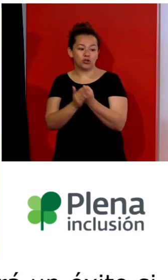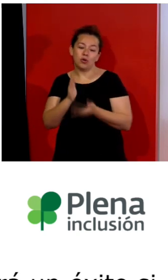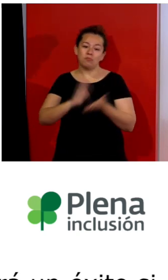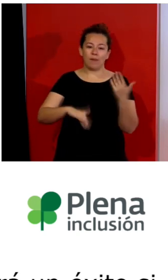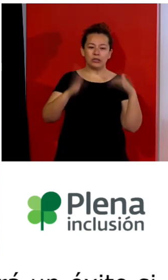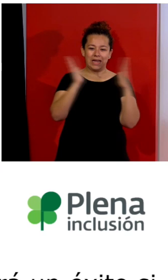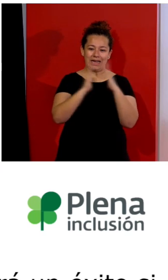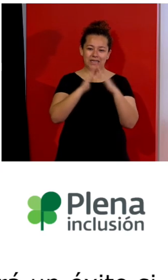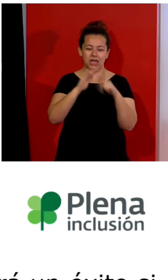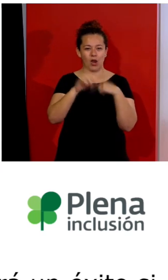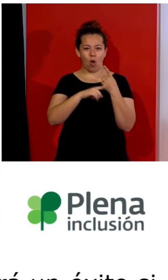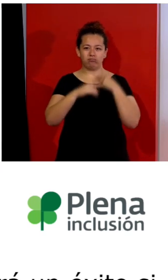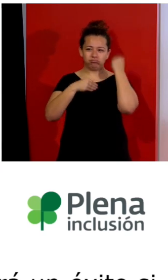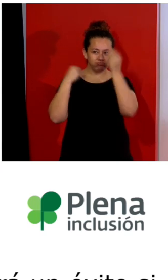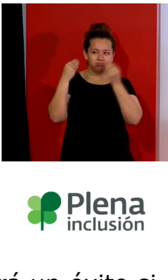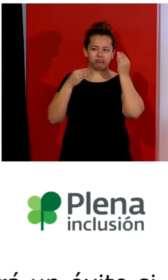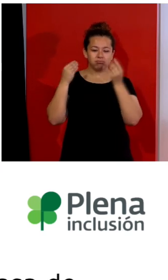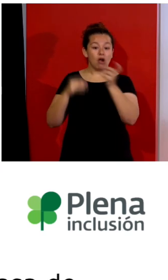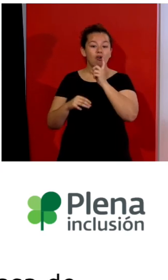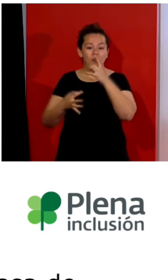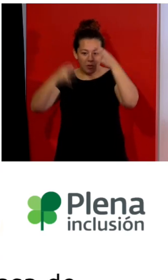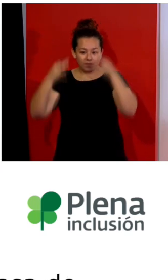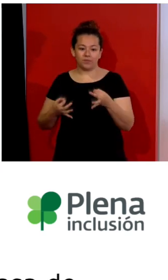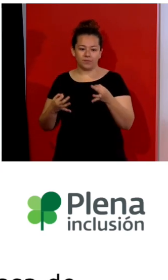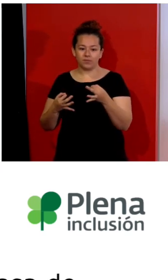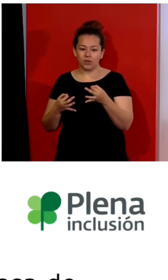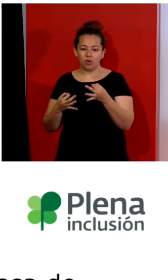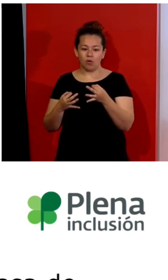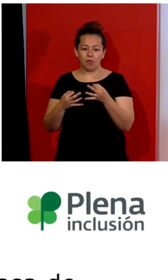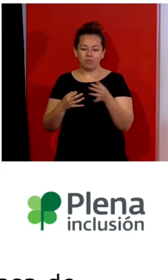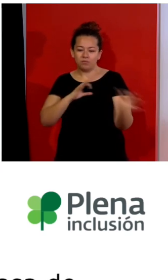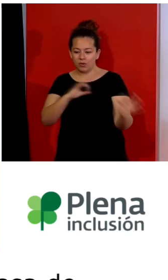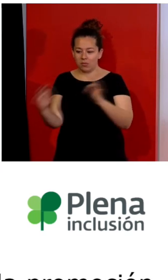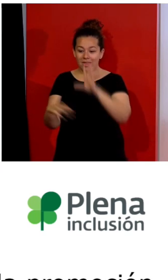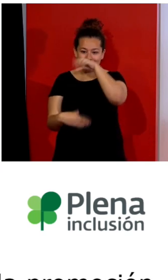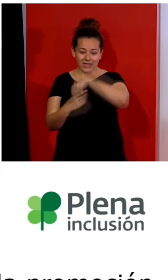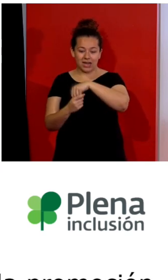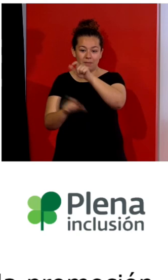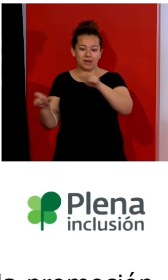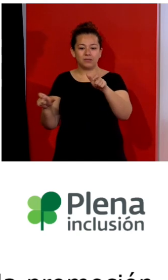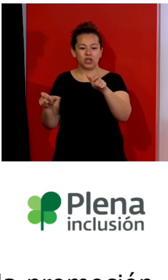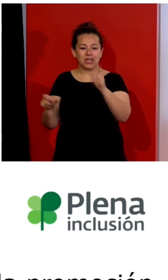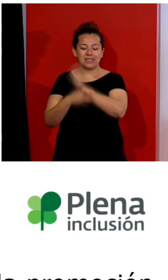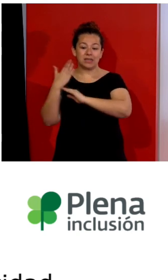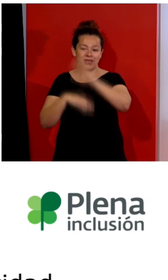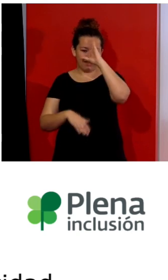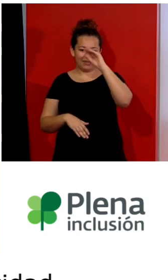de reflexionar sobre cómo garantizar la promoción interna de las personas con discapacidad intelectual.